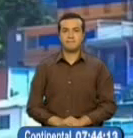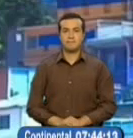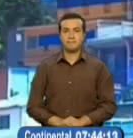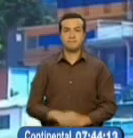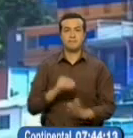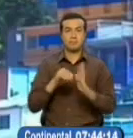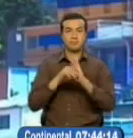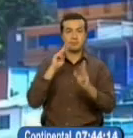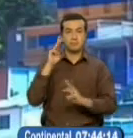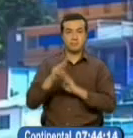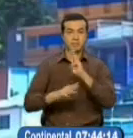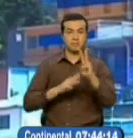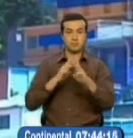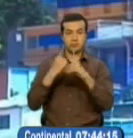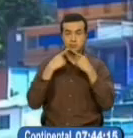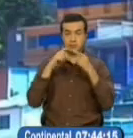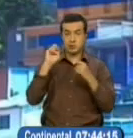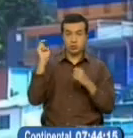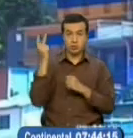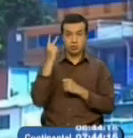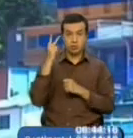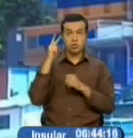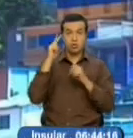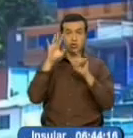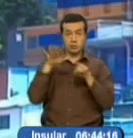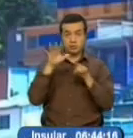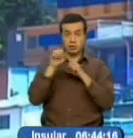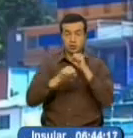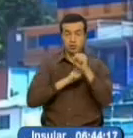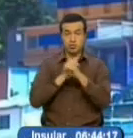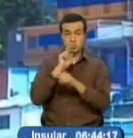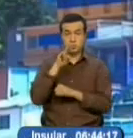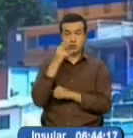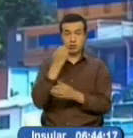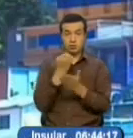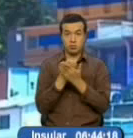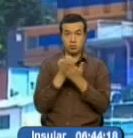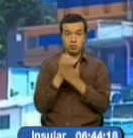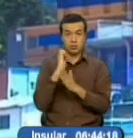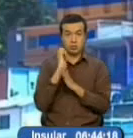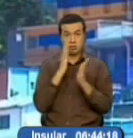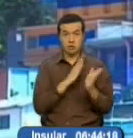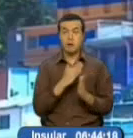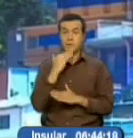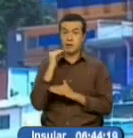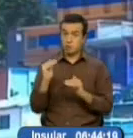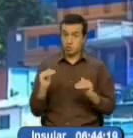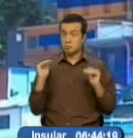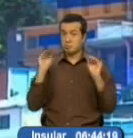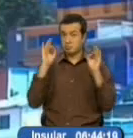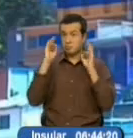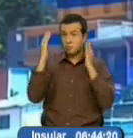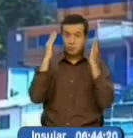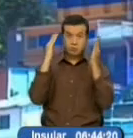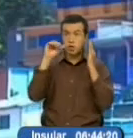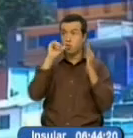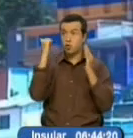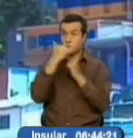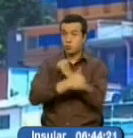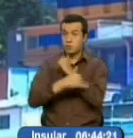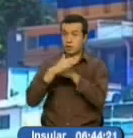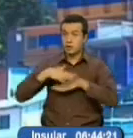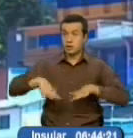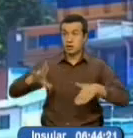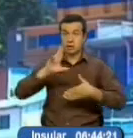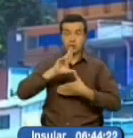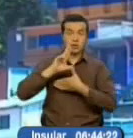El Banco Mundial destaca que para el segundo semestre de este 2017 la economía ecuatoriana será la que tenga mejor comportamiento en comparación del resto de países de